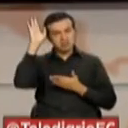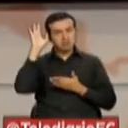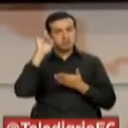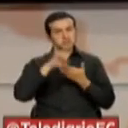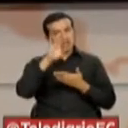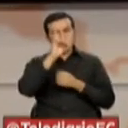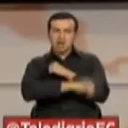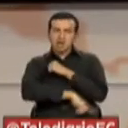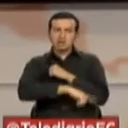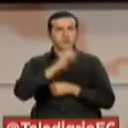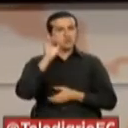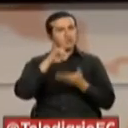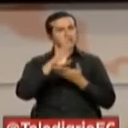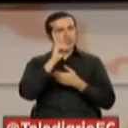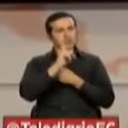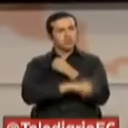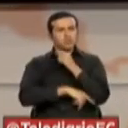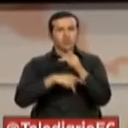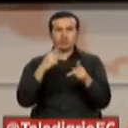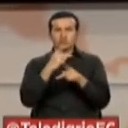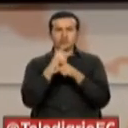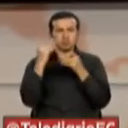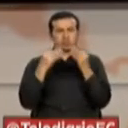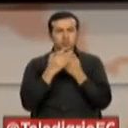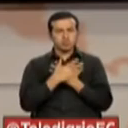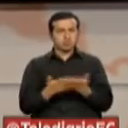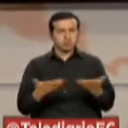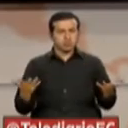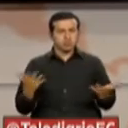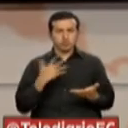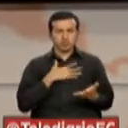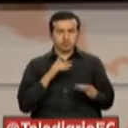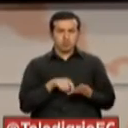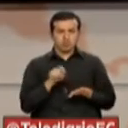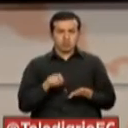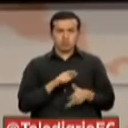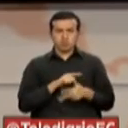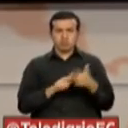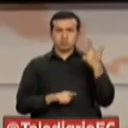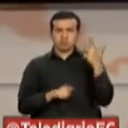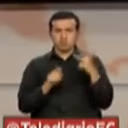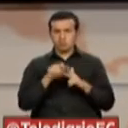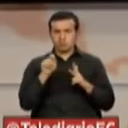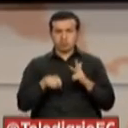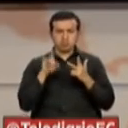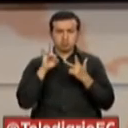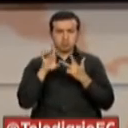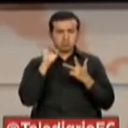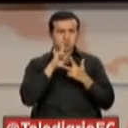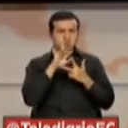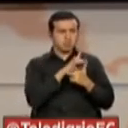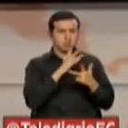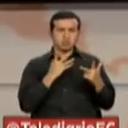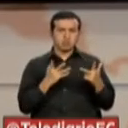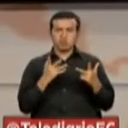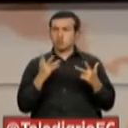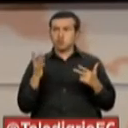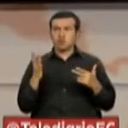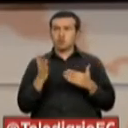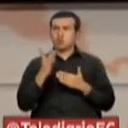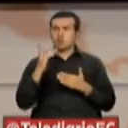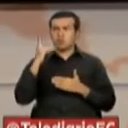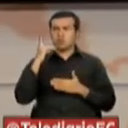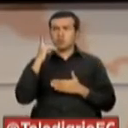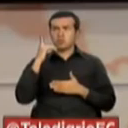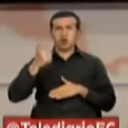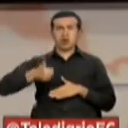por las sanciones que le impone el Consejo de la Judicatura. De hecho, soy abogado de tres jueces destituidos simplemente por dictar una sentencia que no